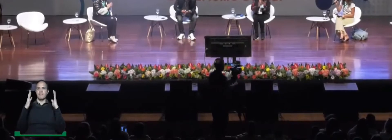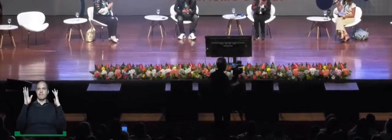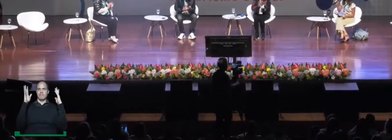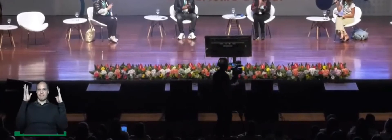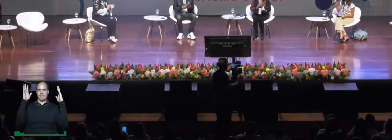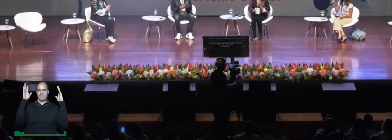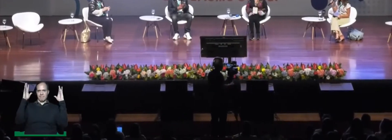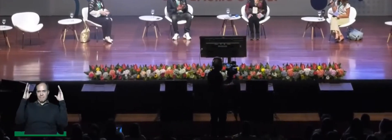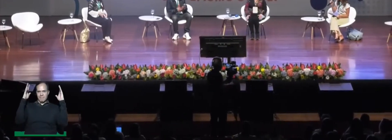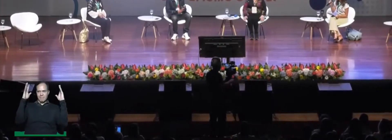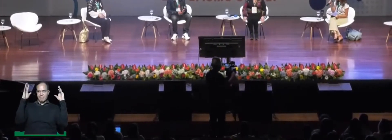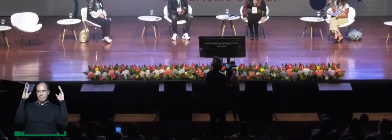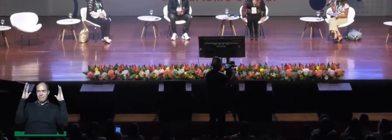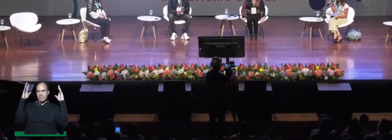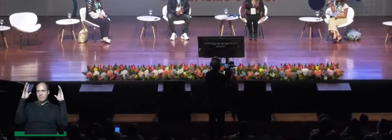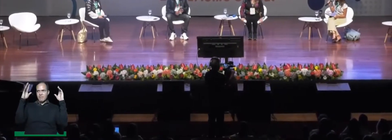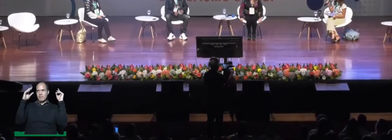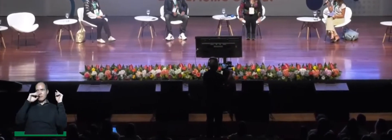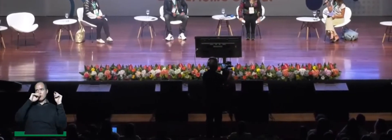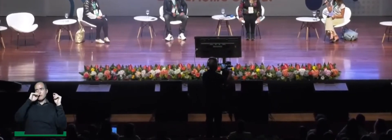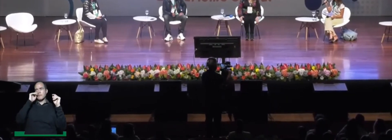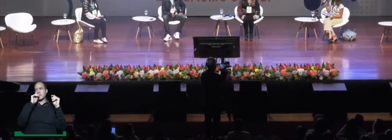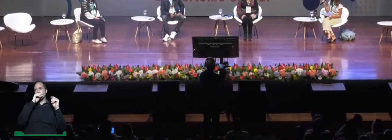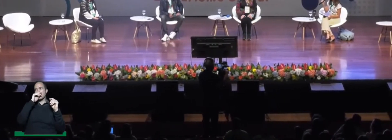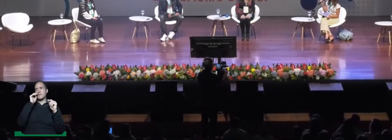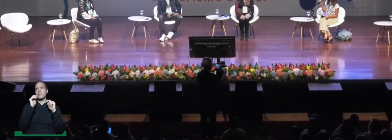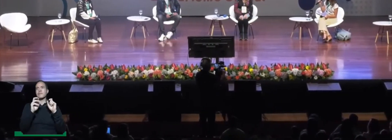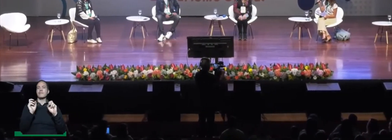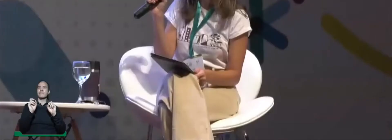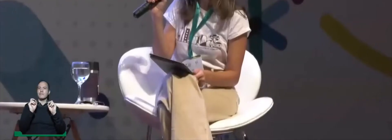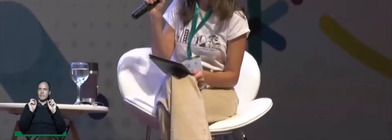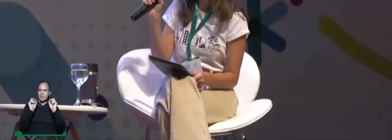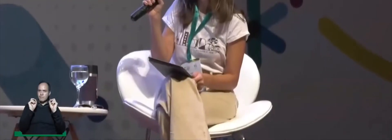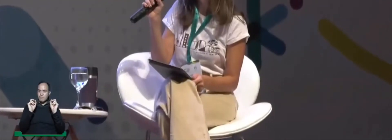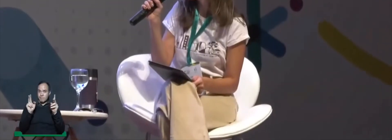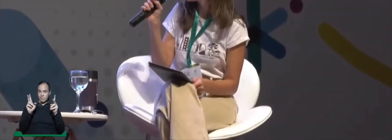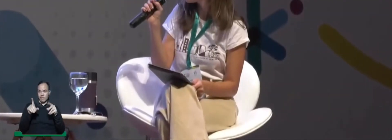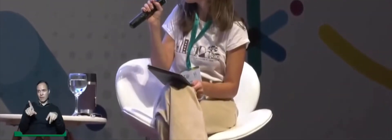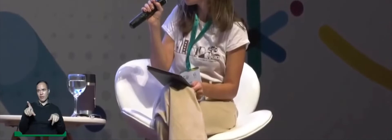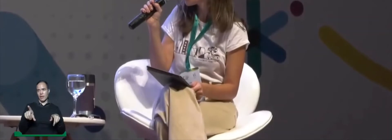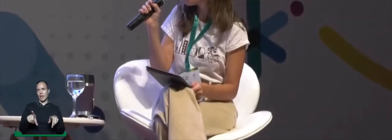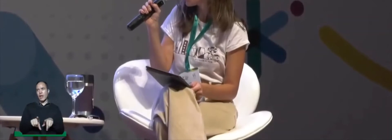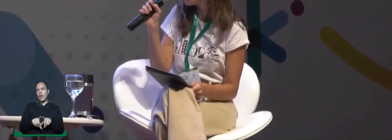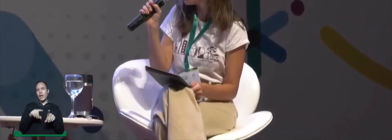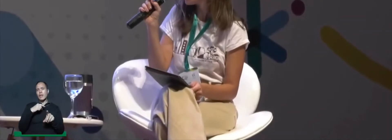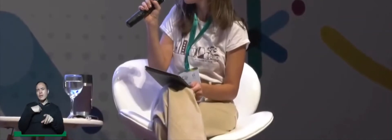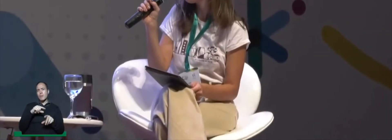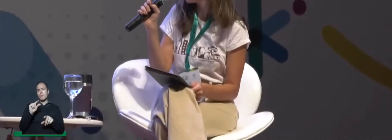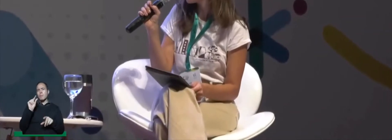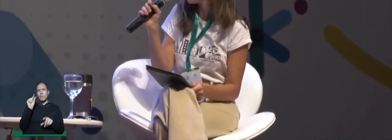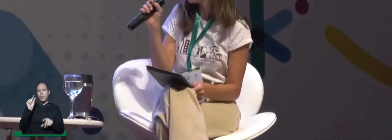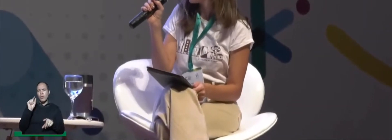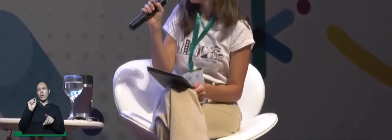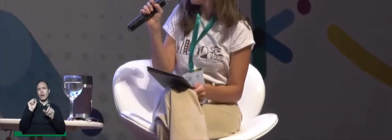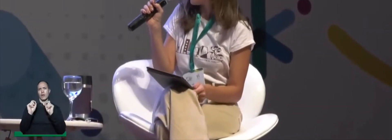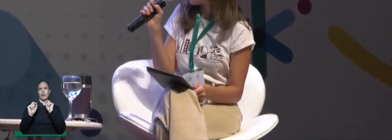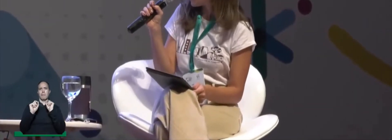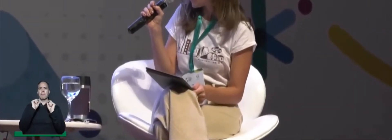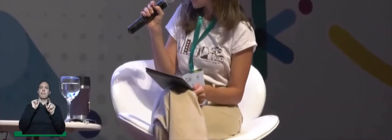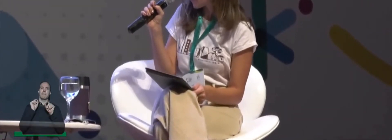bueno muchas gracias yo quiero entonces abrir espacio para unas pocas preguntas porque